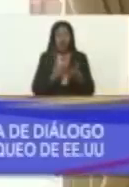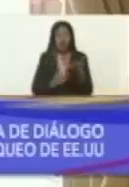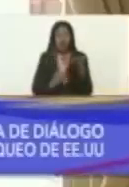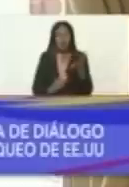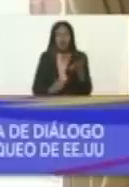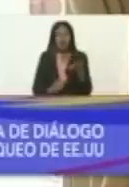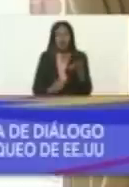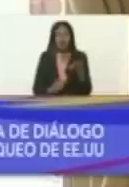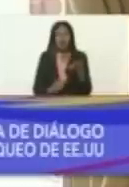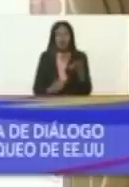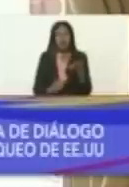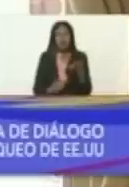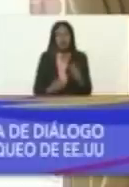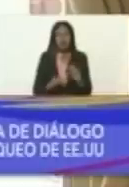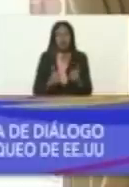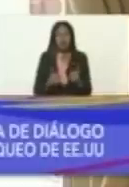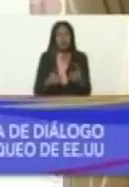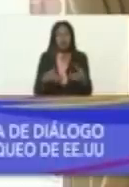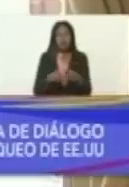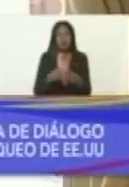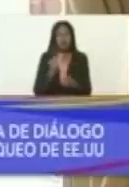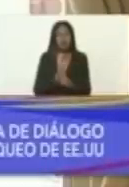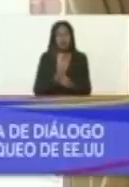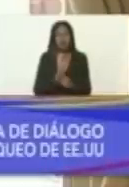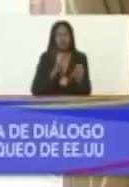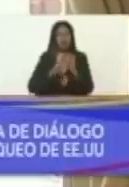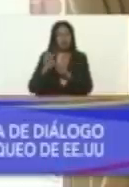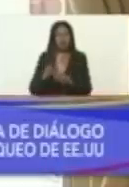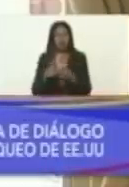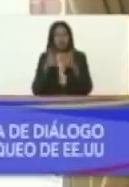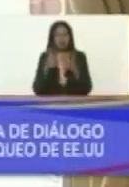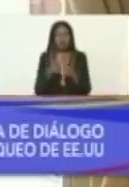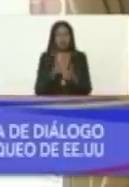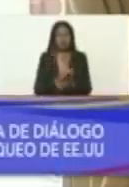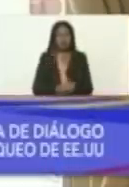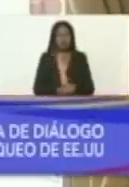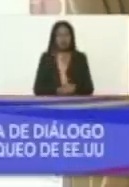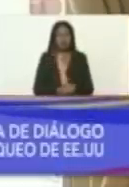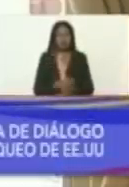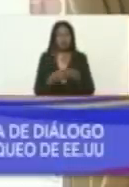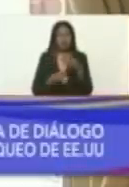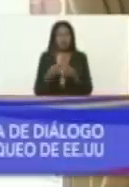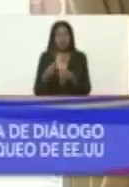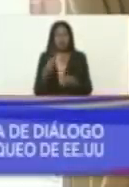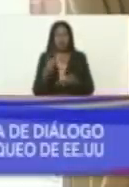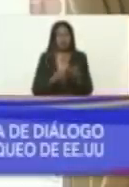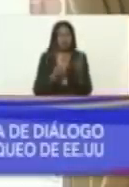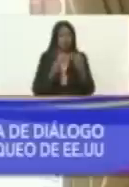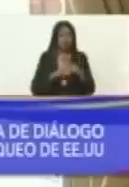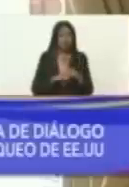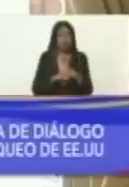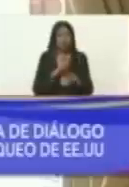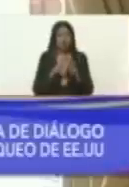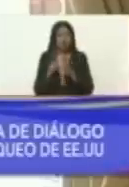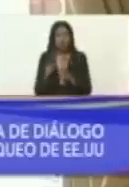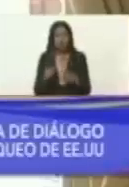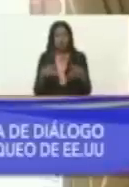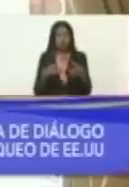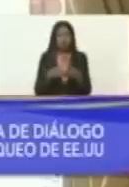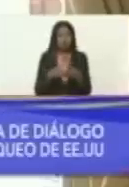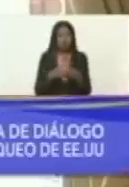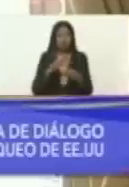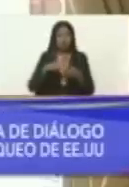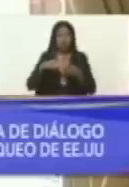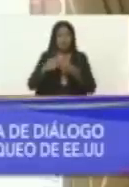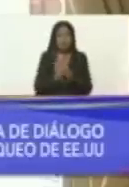surgió en esa mesa la evaluamos bien hicimos consultas a los partidos del gran polo patriótico